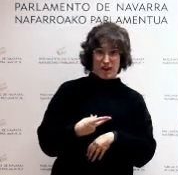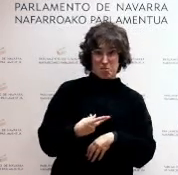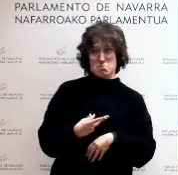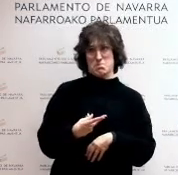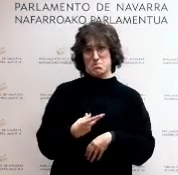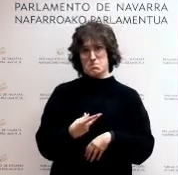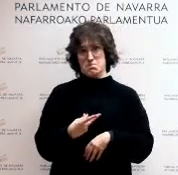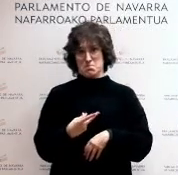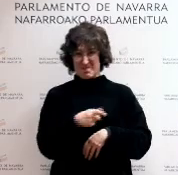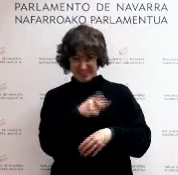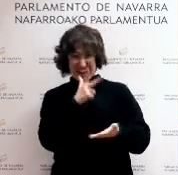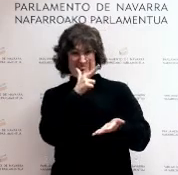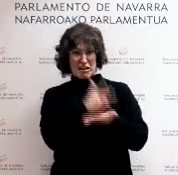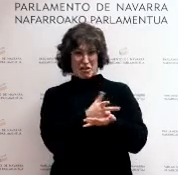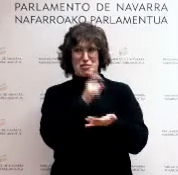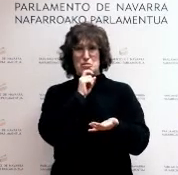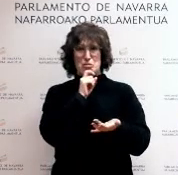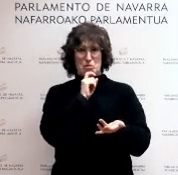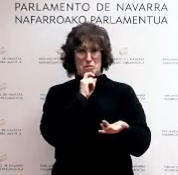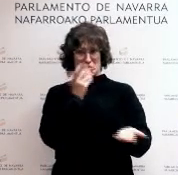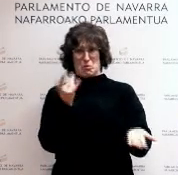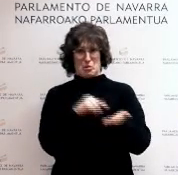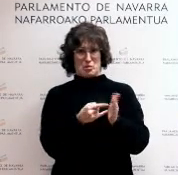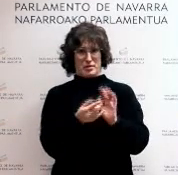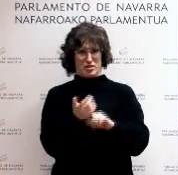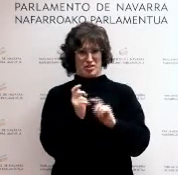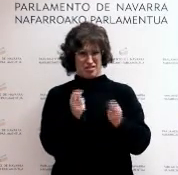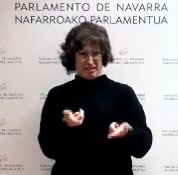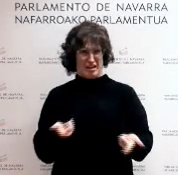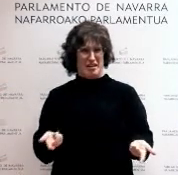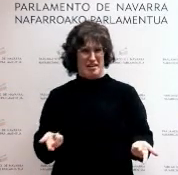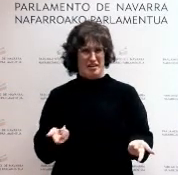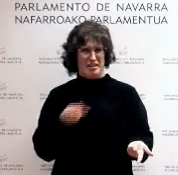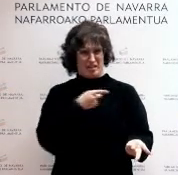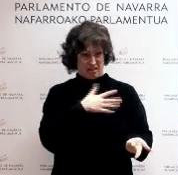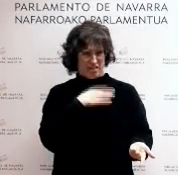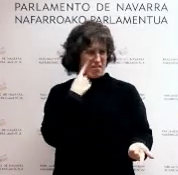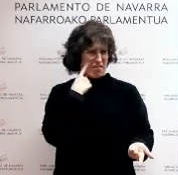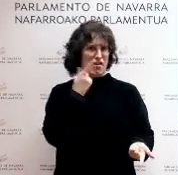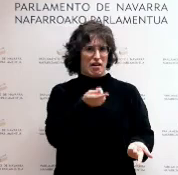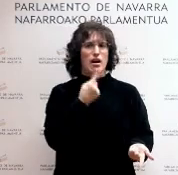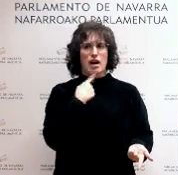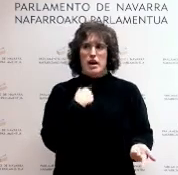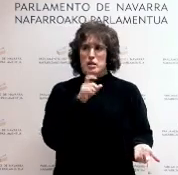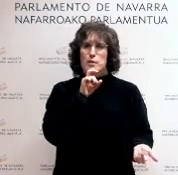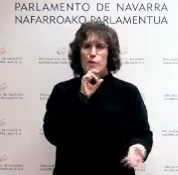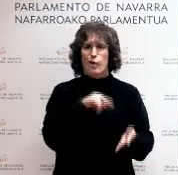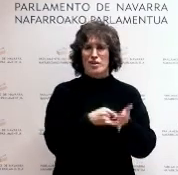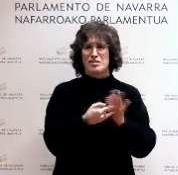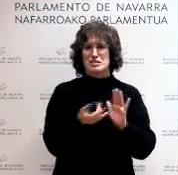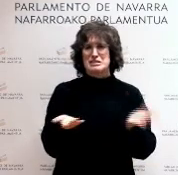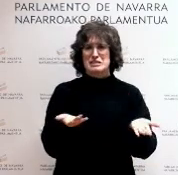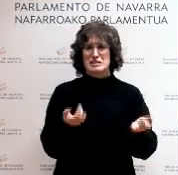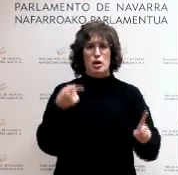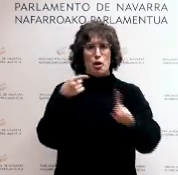resuelto este reto antes de finalizar la legislatura. Mídanse por eso, mídanse por eso. Si el reto es la política de